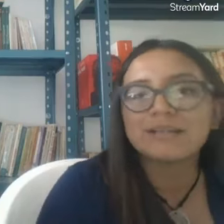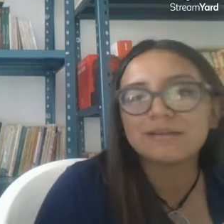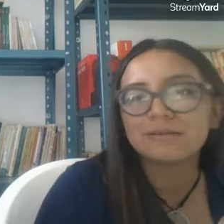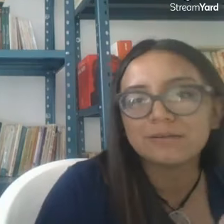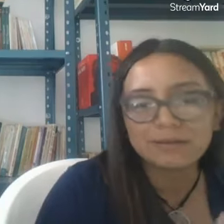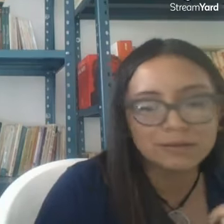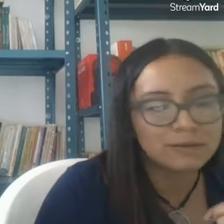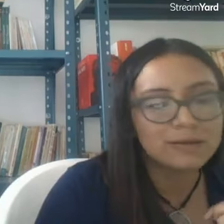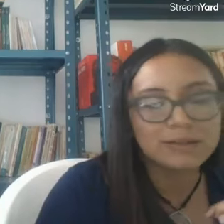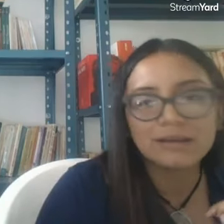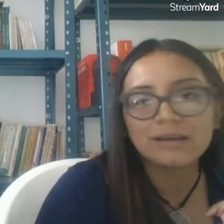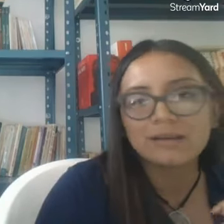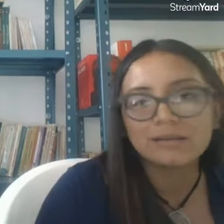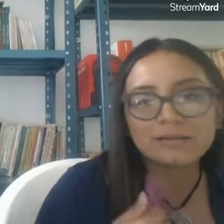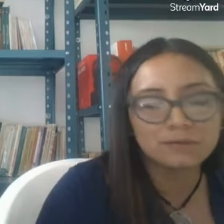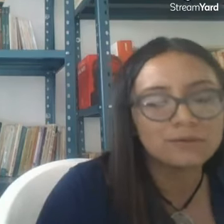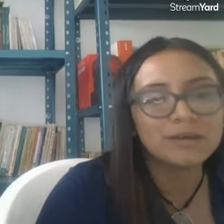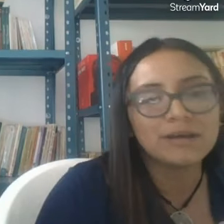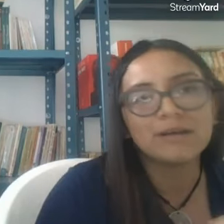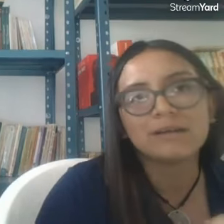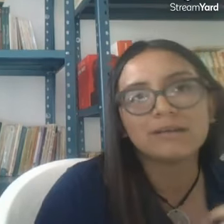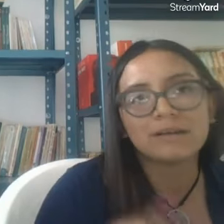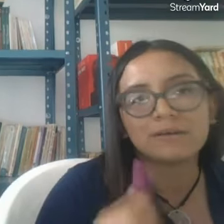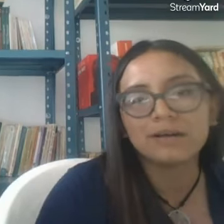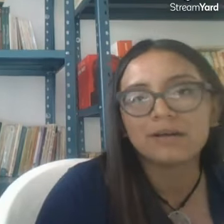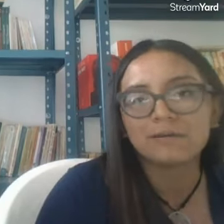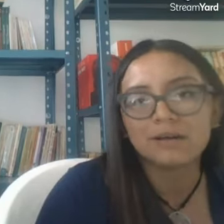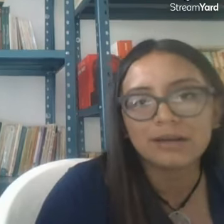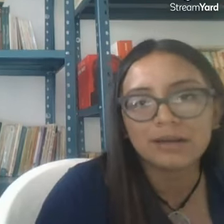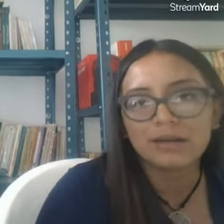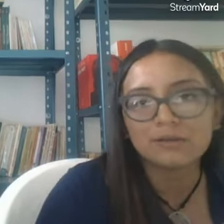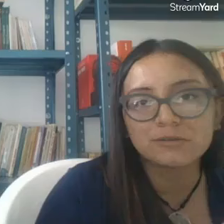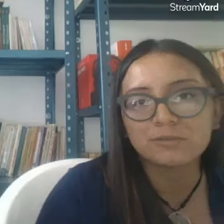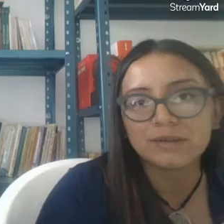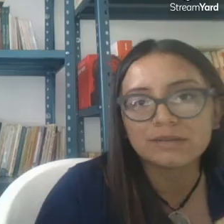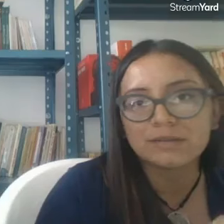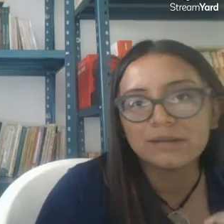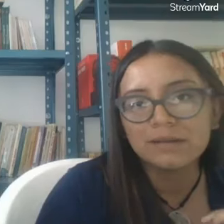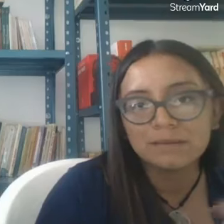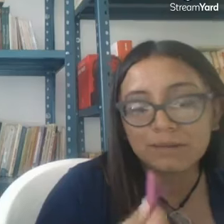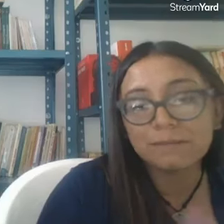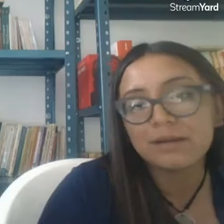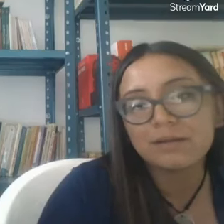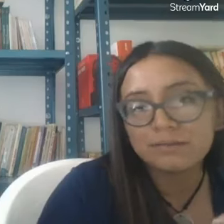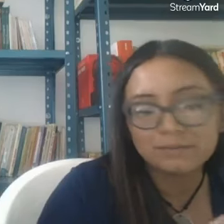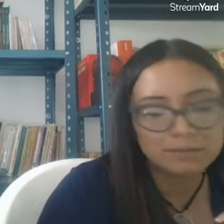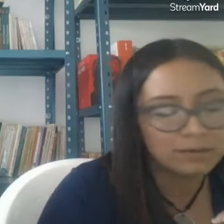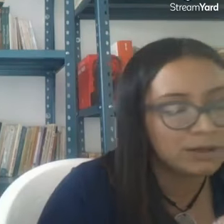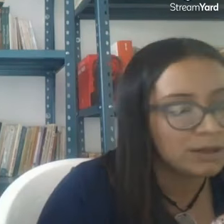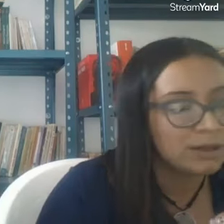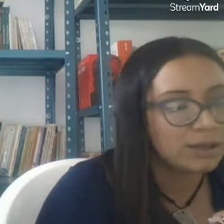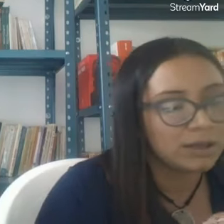ni un cachito, ¿no?, de todo lo que tienen. Esa es su lógica, esa es la lógica con la que ellos pues viven.